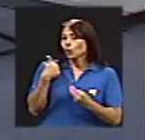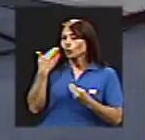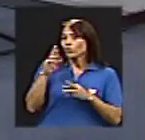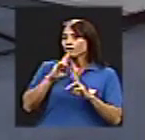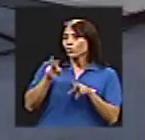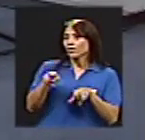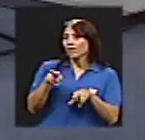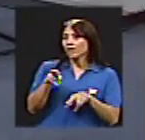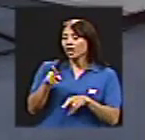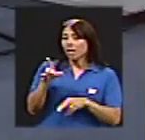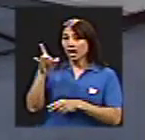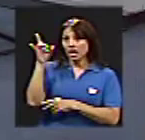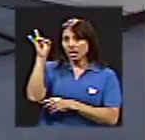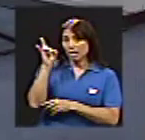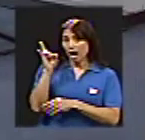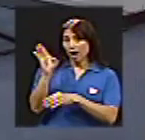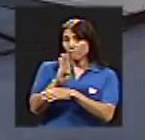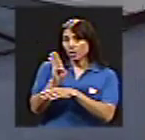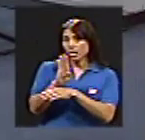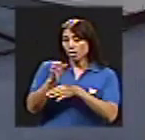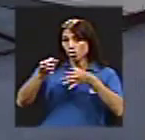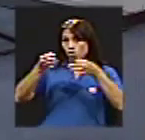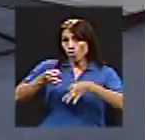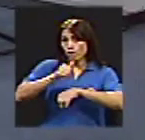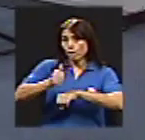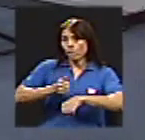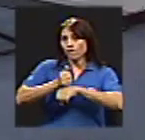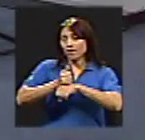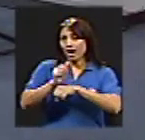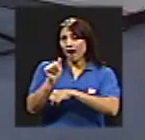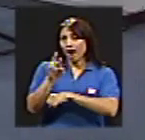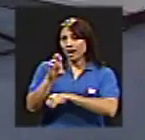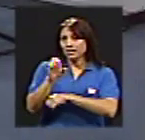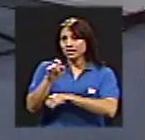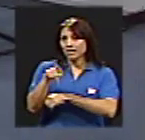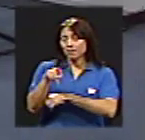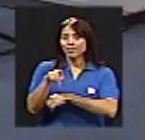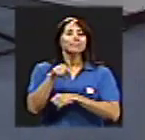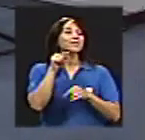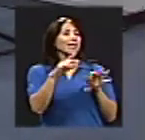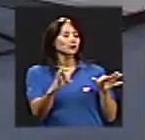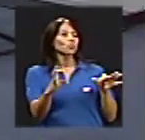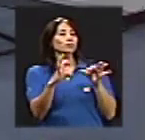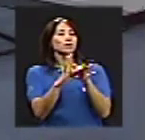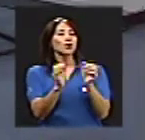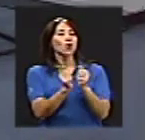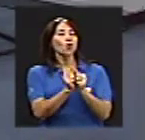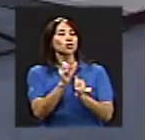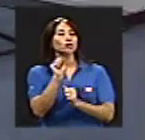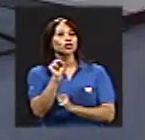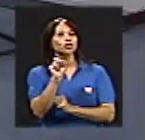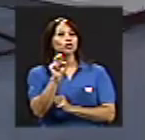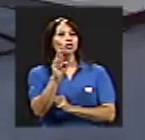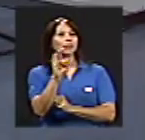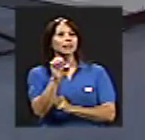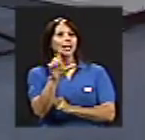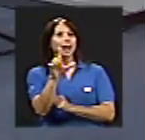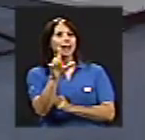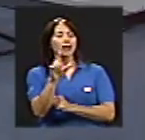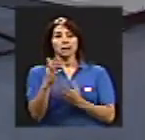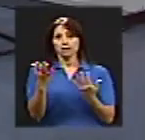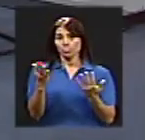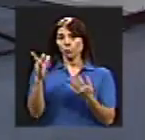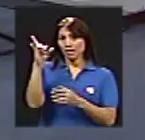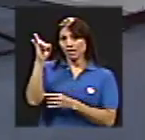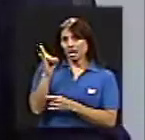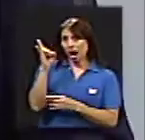cable sí lo fija la SUTEL. Tiene que ver con la SUTEL, pero recordemos que SUTEL... Y cable hace varias cosas. Sí,